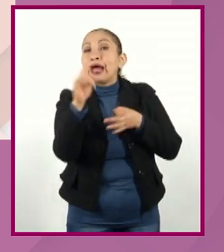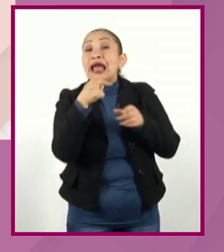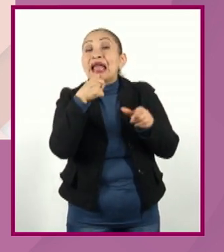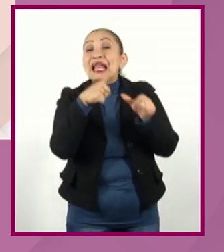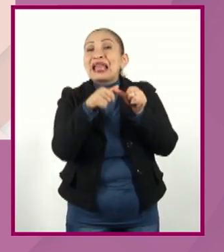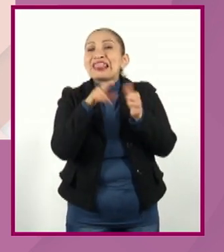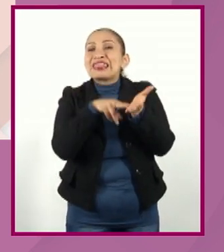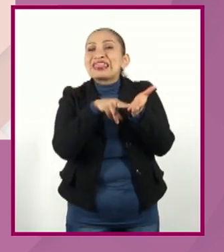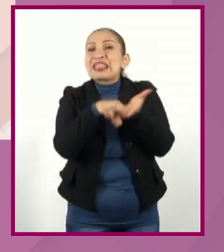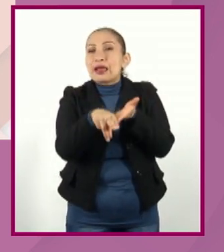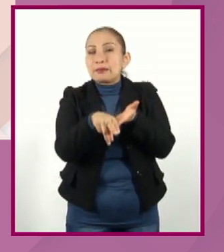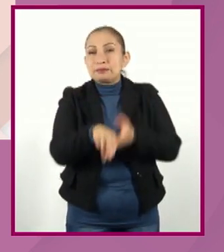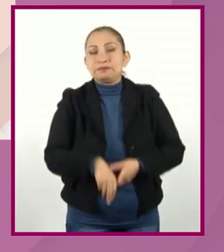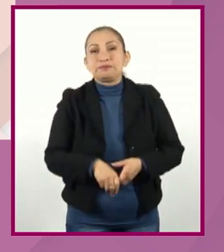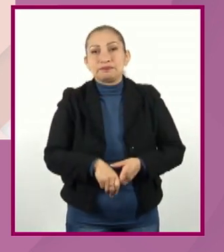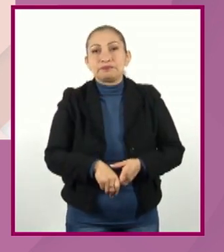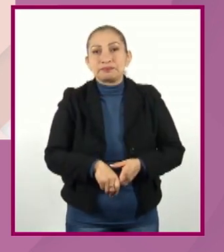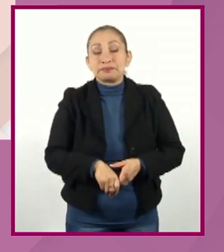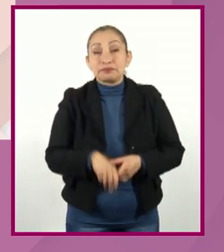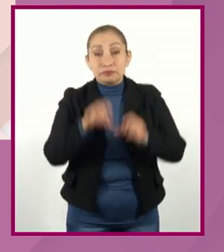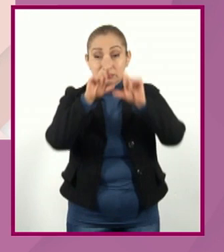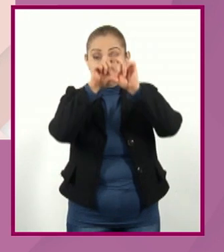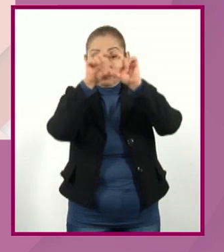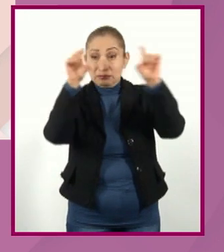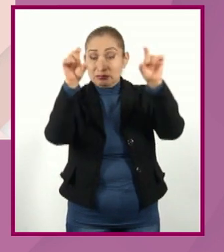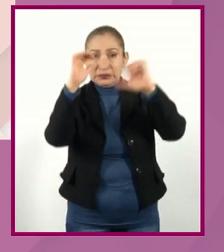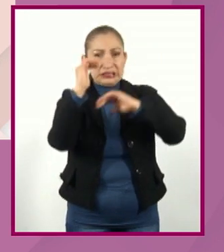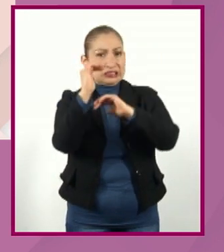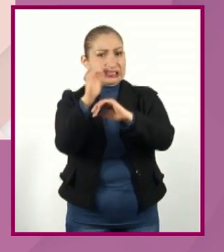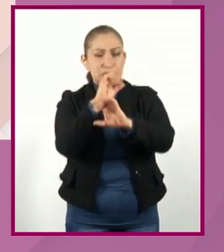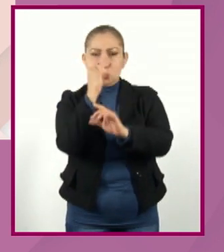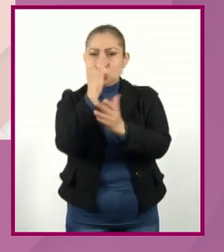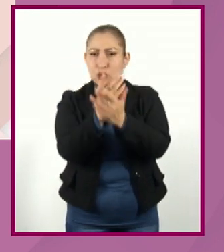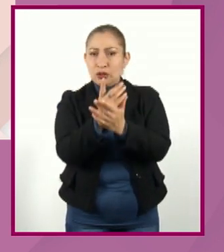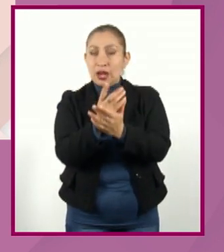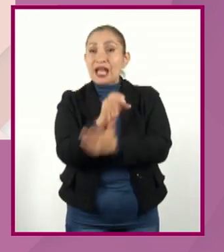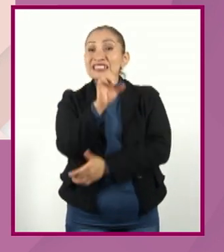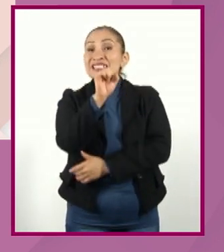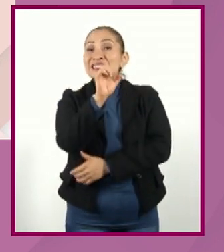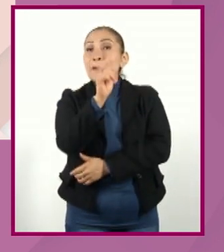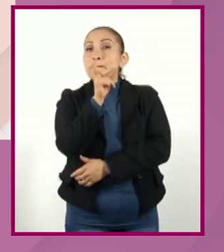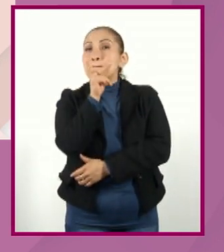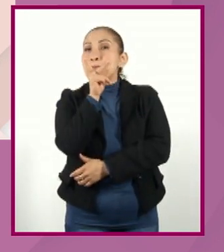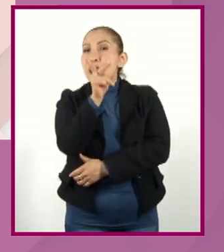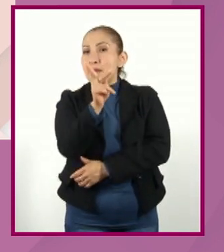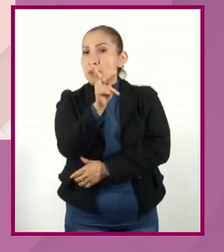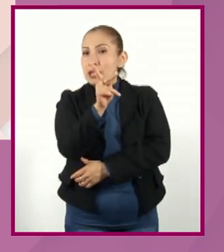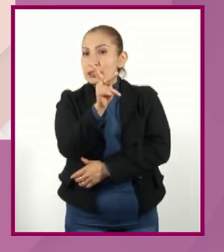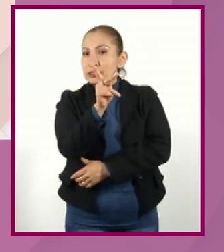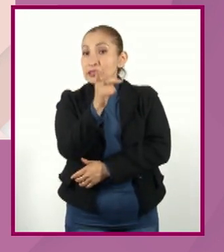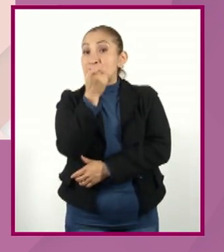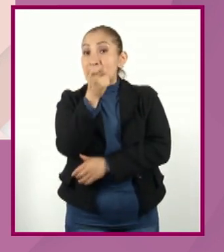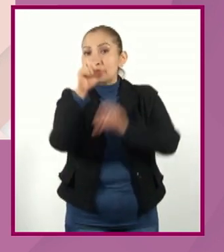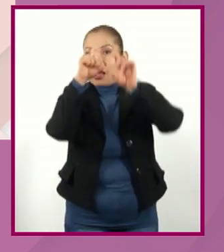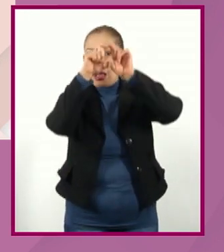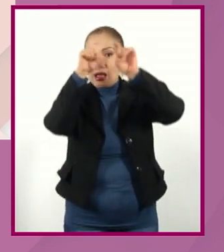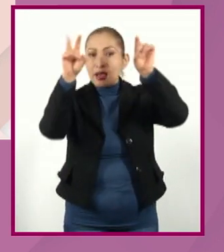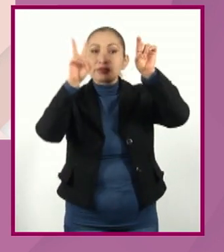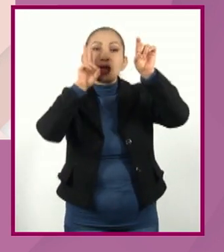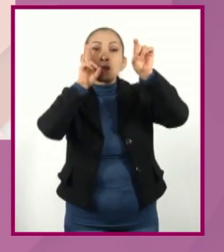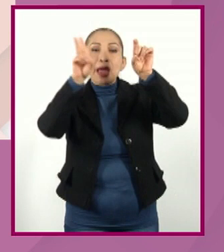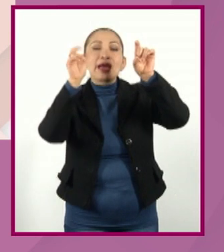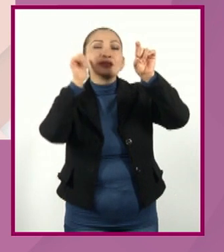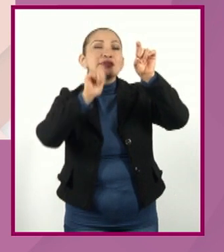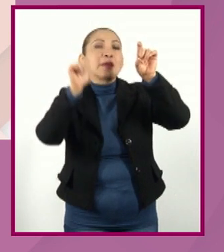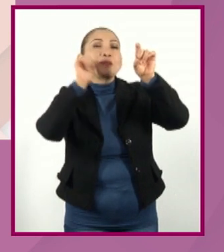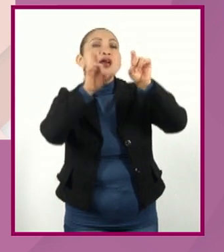negritas. Su extensión ideal no debe sobrepasar las 60 palabras. Este apartado se observa